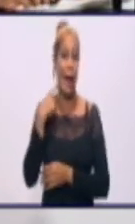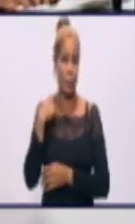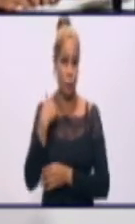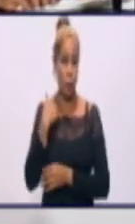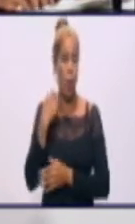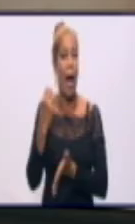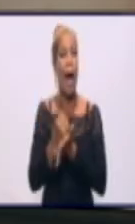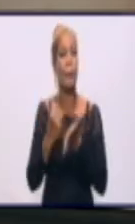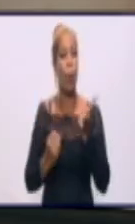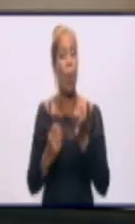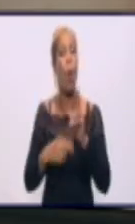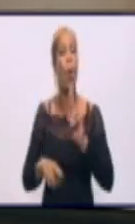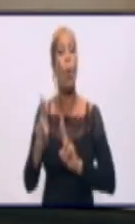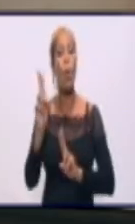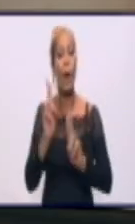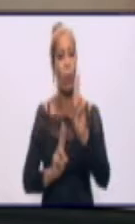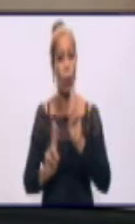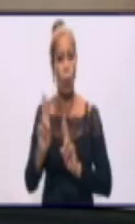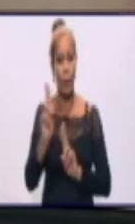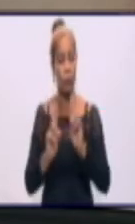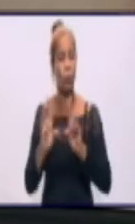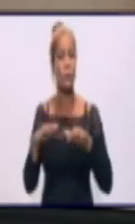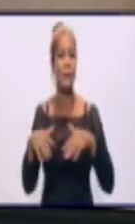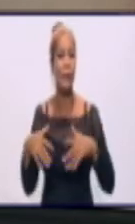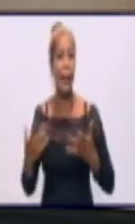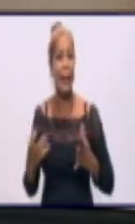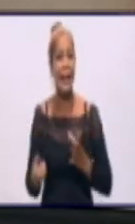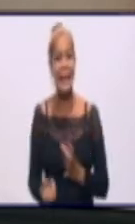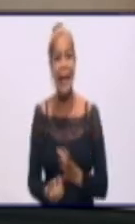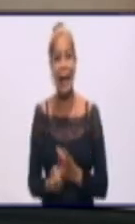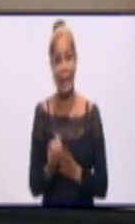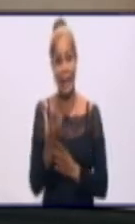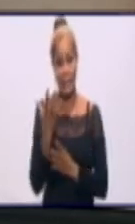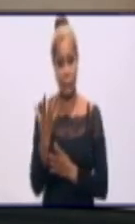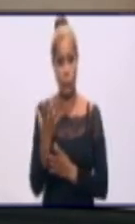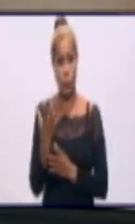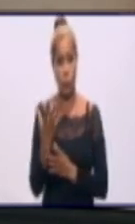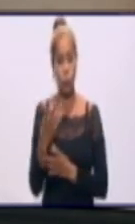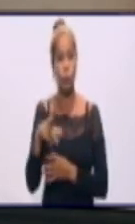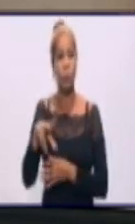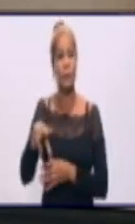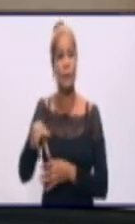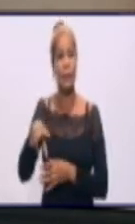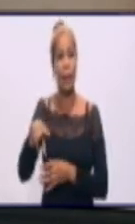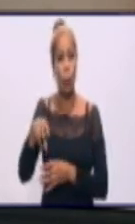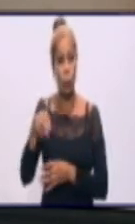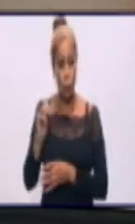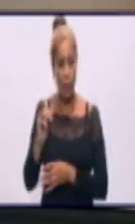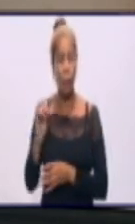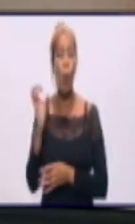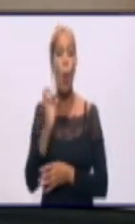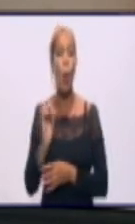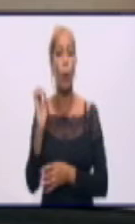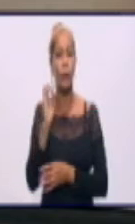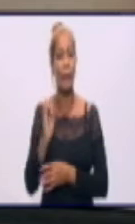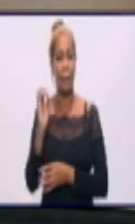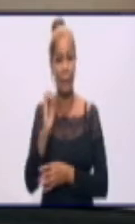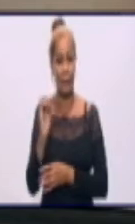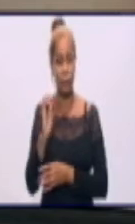un acuerdo de la creación de un nuevo instituto, Instituto Nacional de Ordenamiento Territorial y